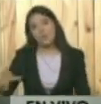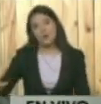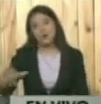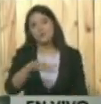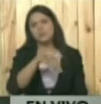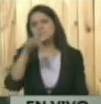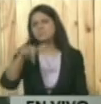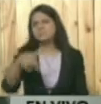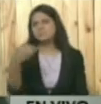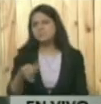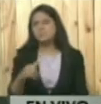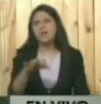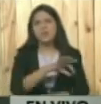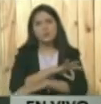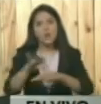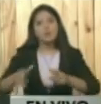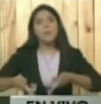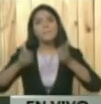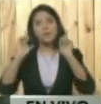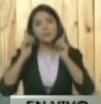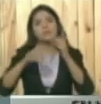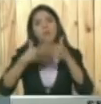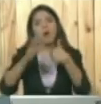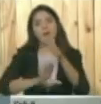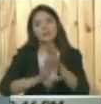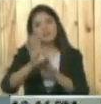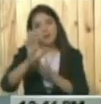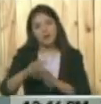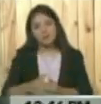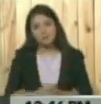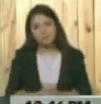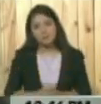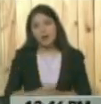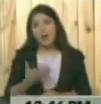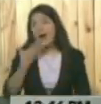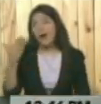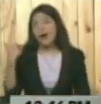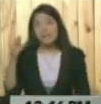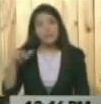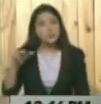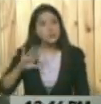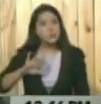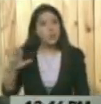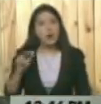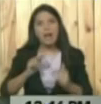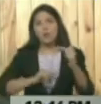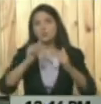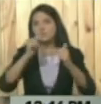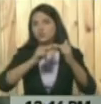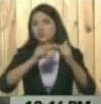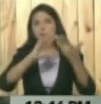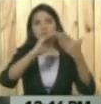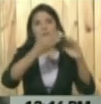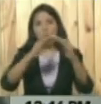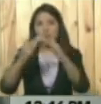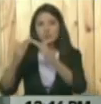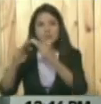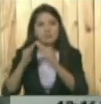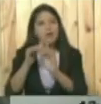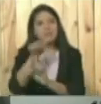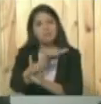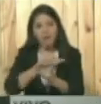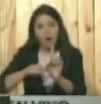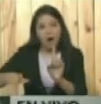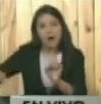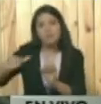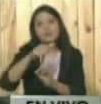son vértices que nos han permitido avanzar como nunca antes en la construcción de comunidad, de hábitat, de